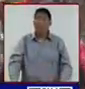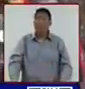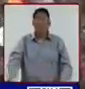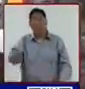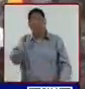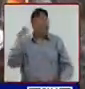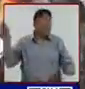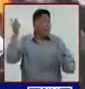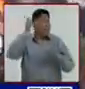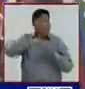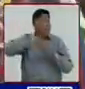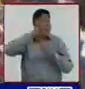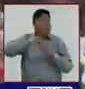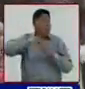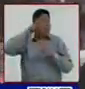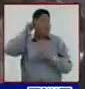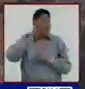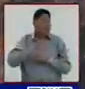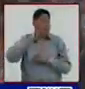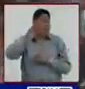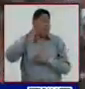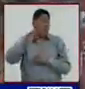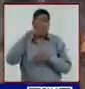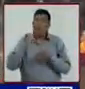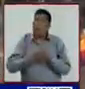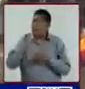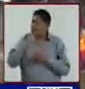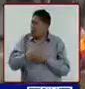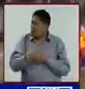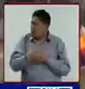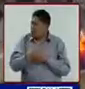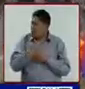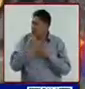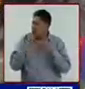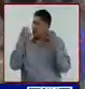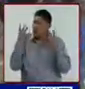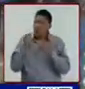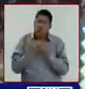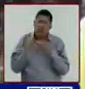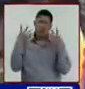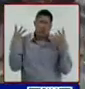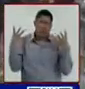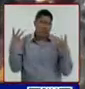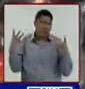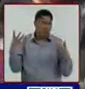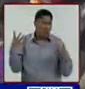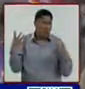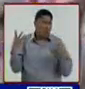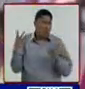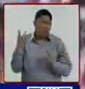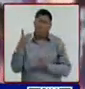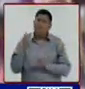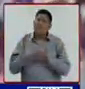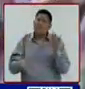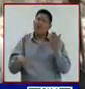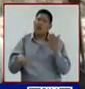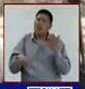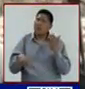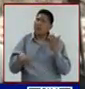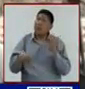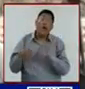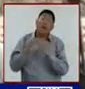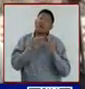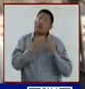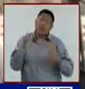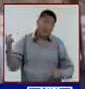Para participar este 25 de agosto en la gran concentración desde lo que es desde la